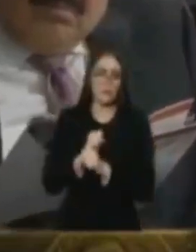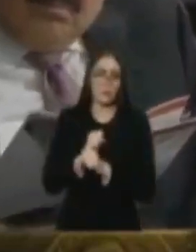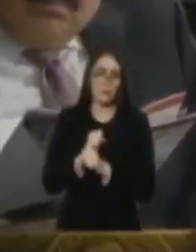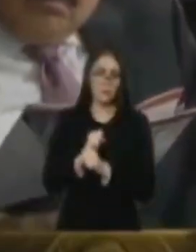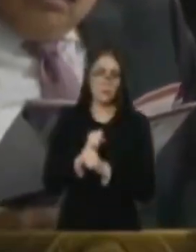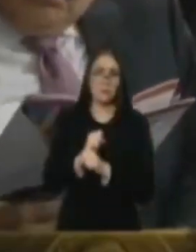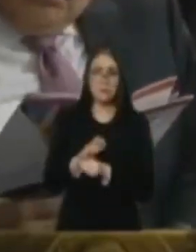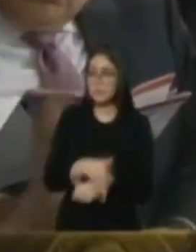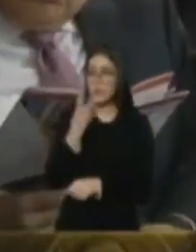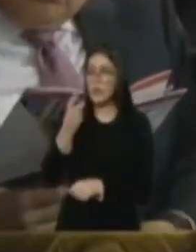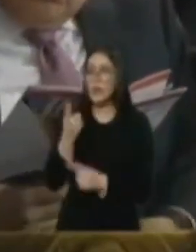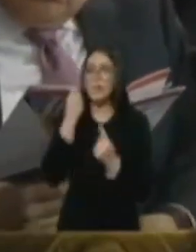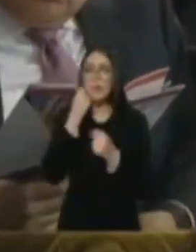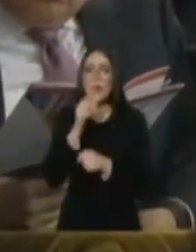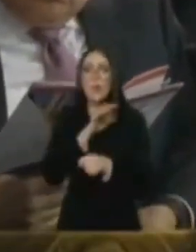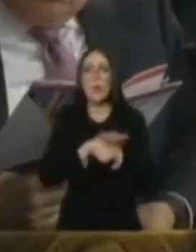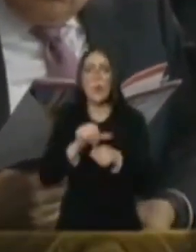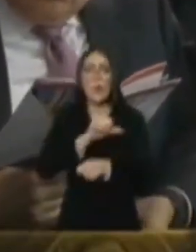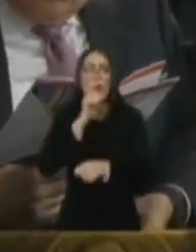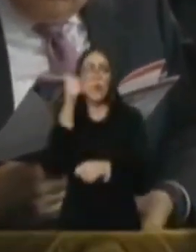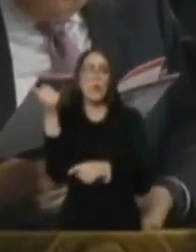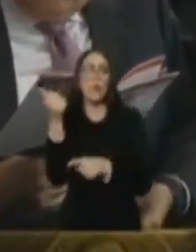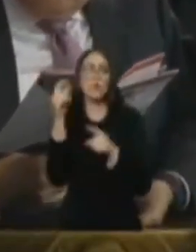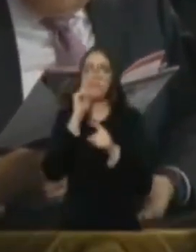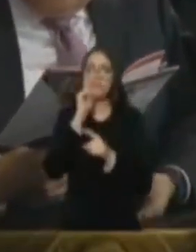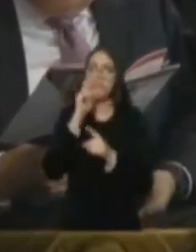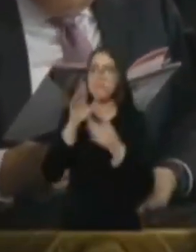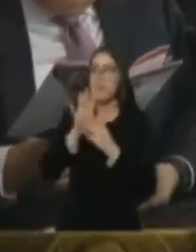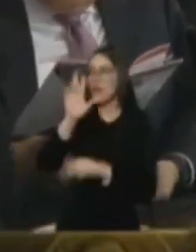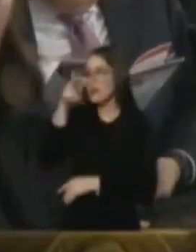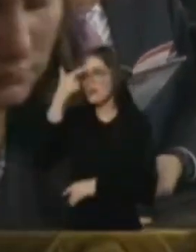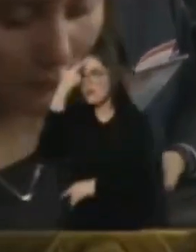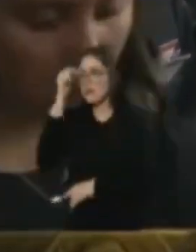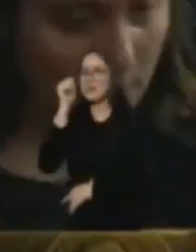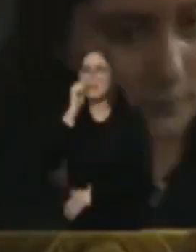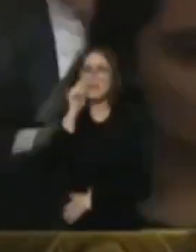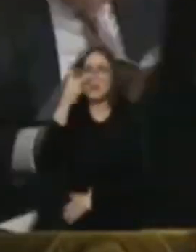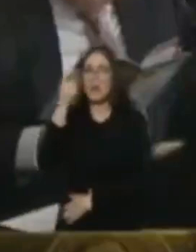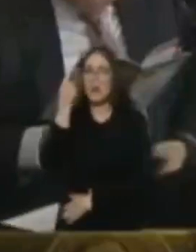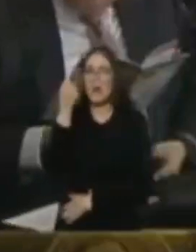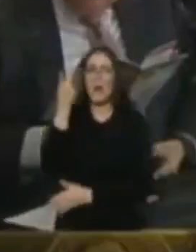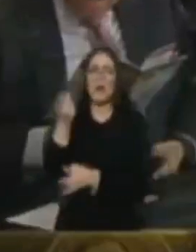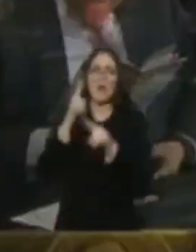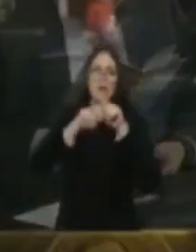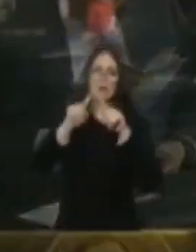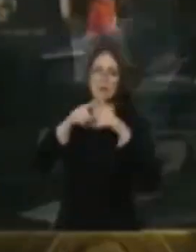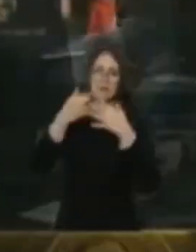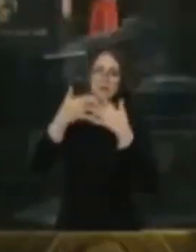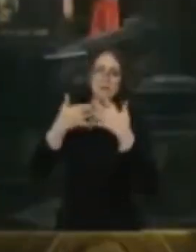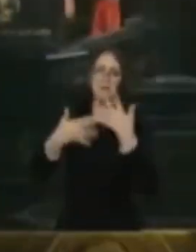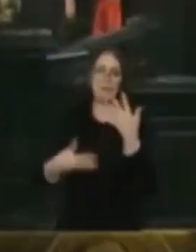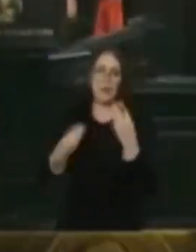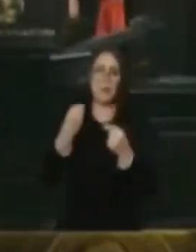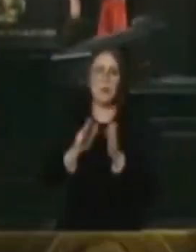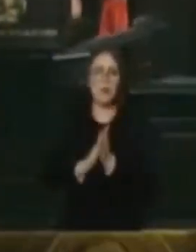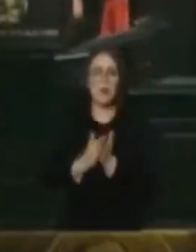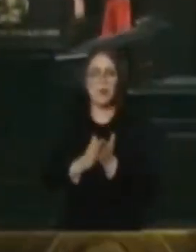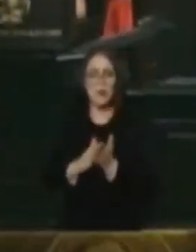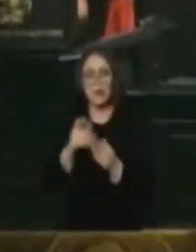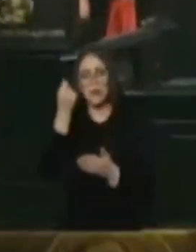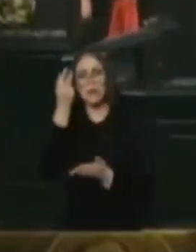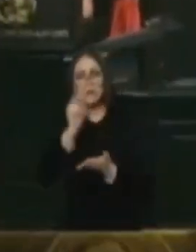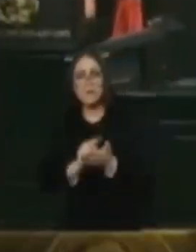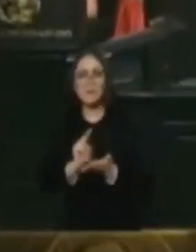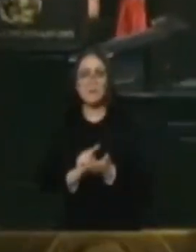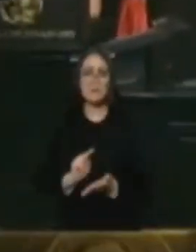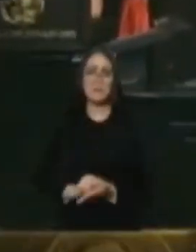existiría ceremonia ni discurso que nos permita sintetizar su vasta obra como escritora y periodista, pero podemos decir